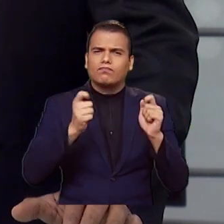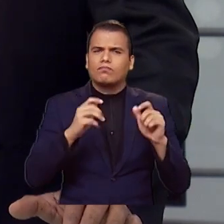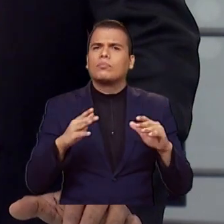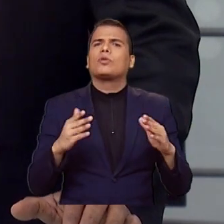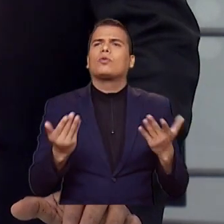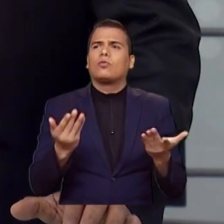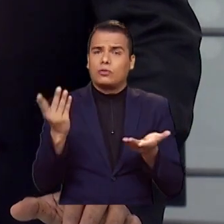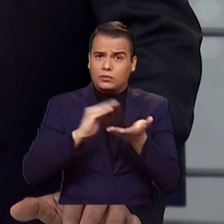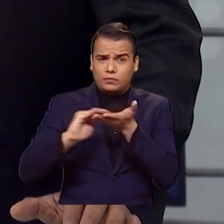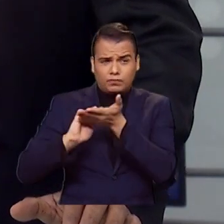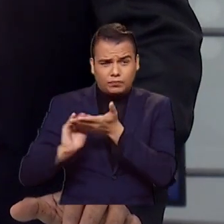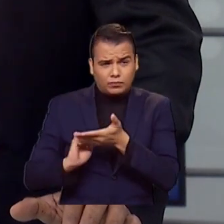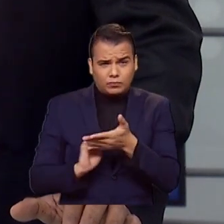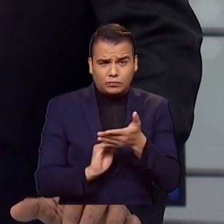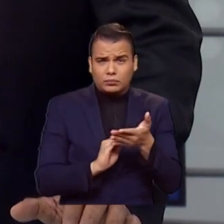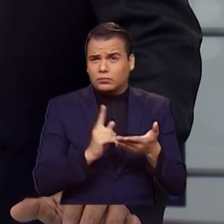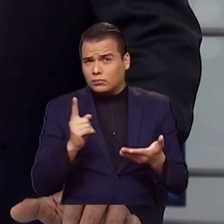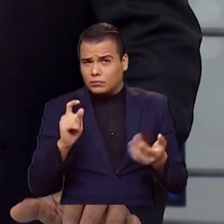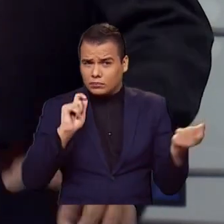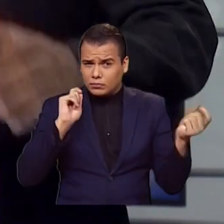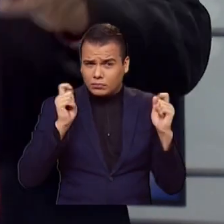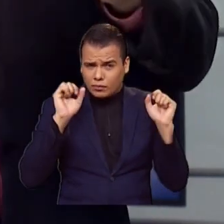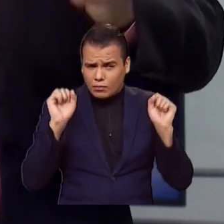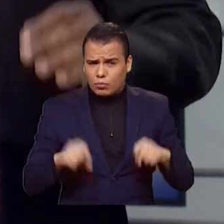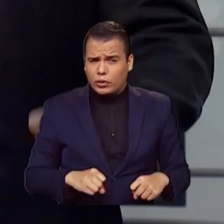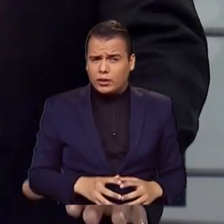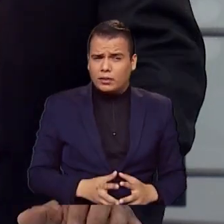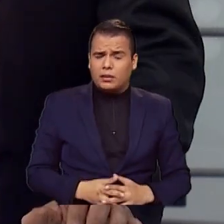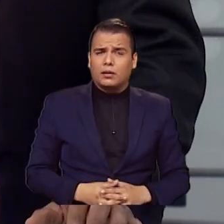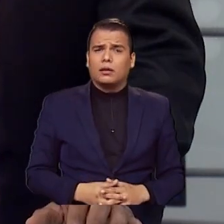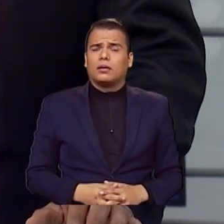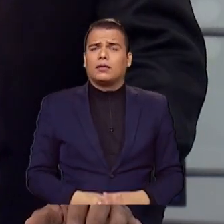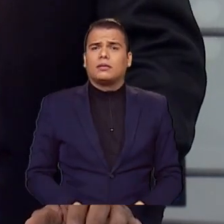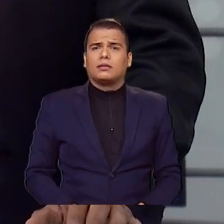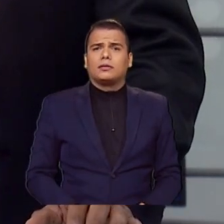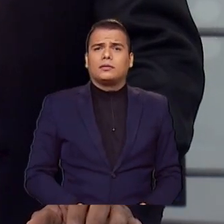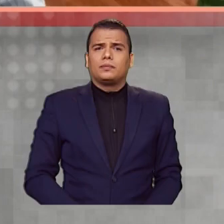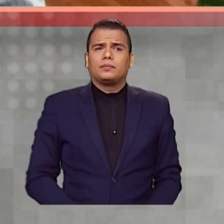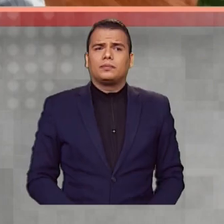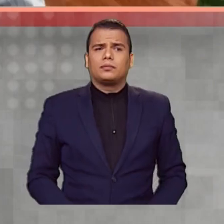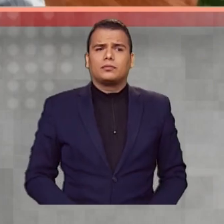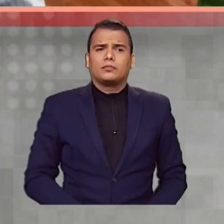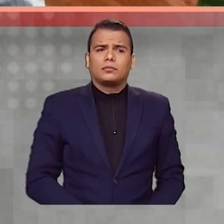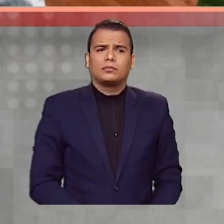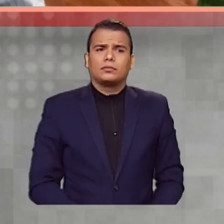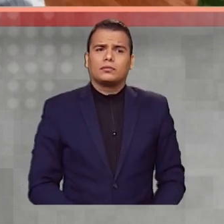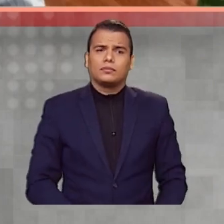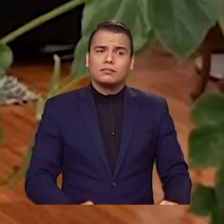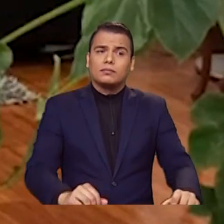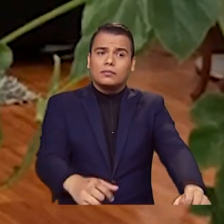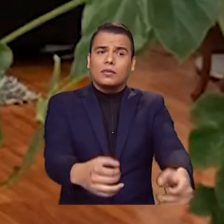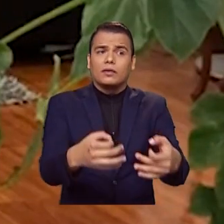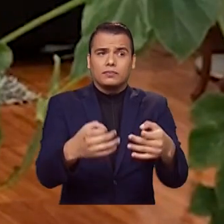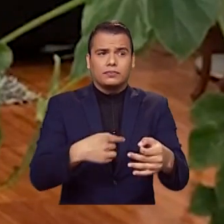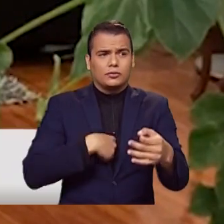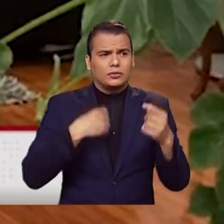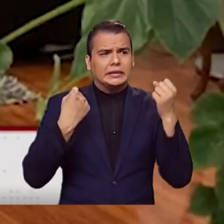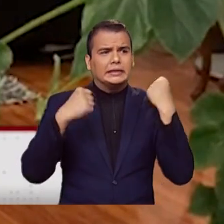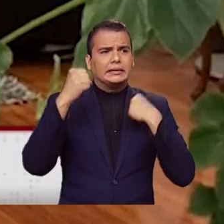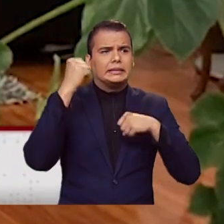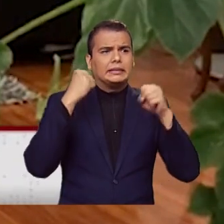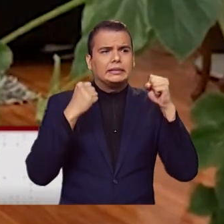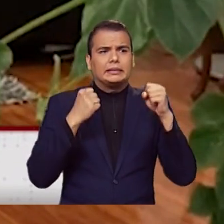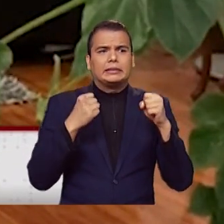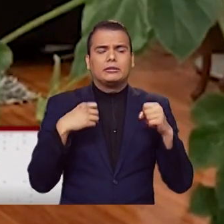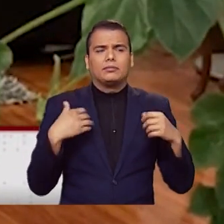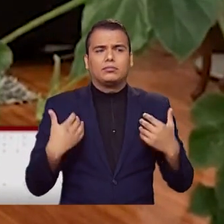los hospitales en esta lucha para evitar el contagio. Sí, me preocupa bastante la situación de